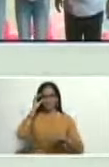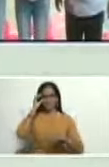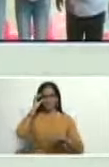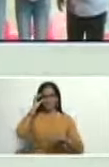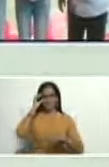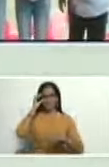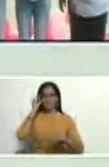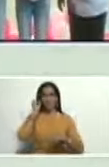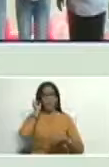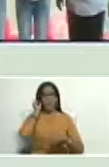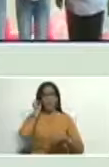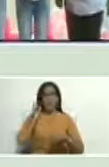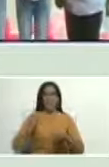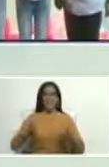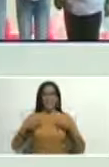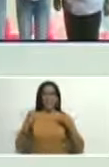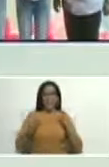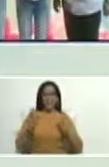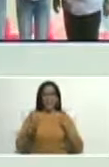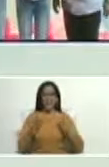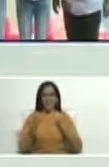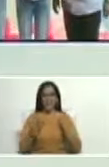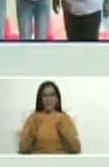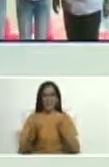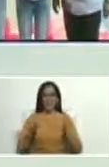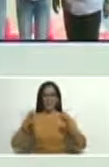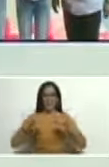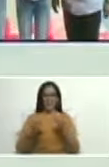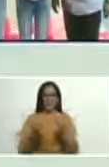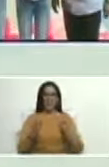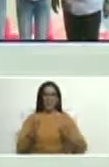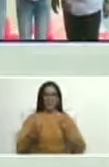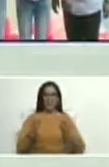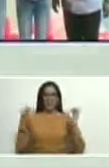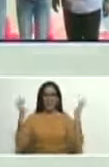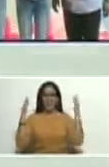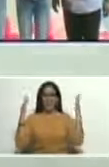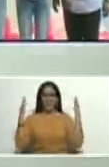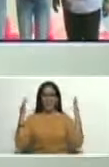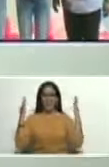las mujeres están alborotadas, las mujeres de Guanta aquí están muy alborotadas.